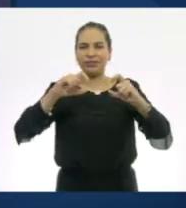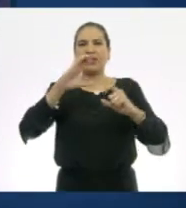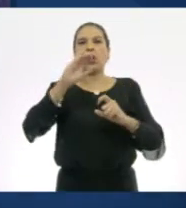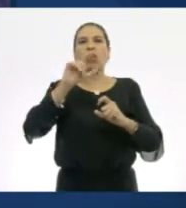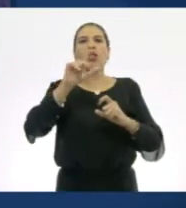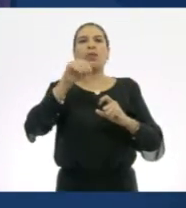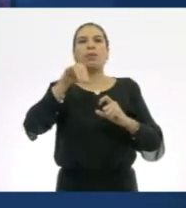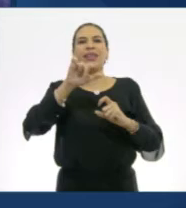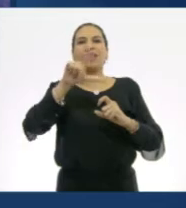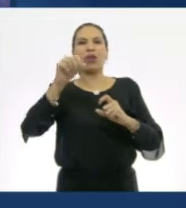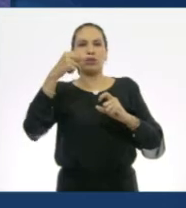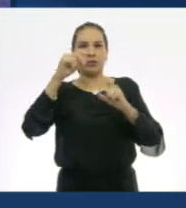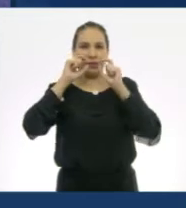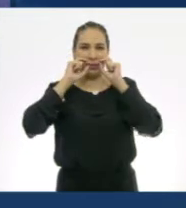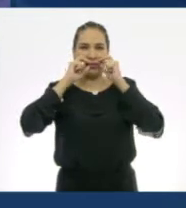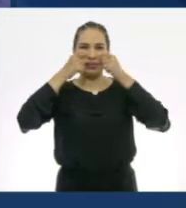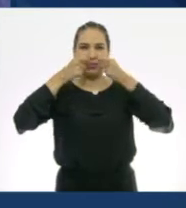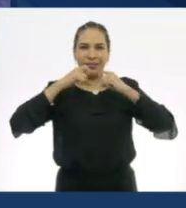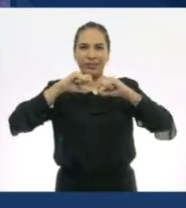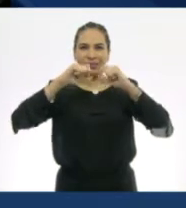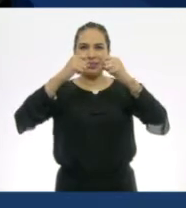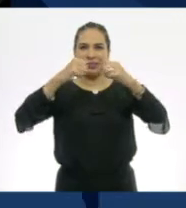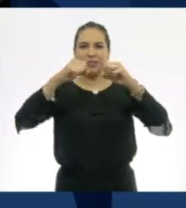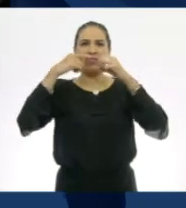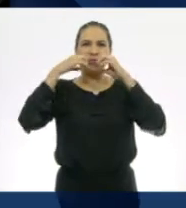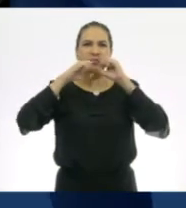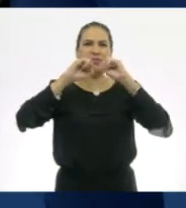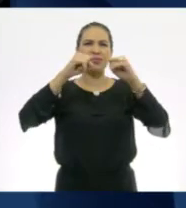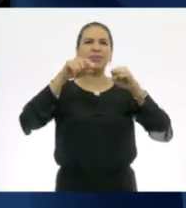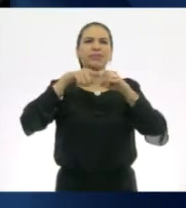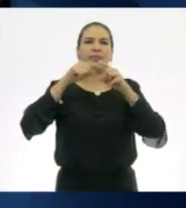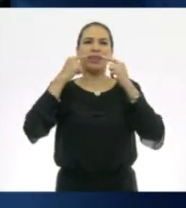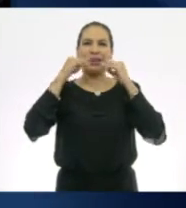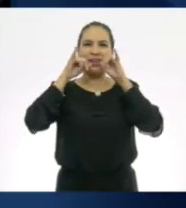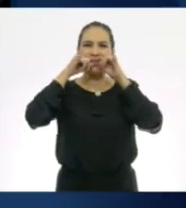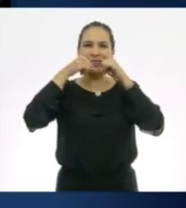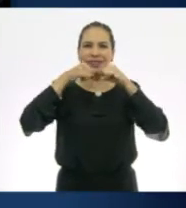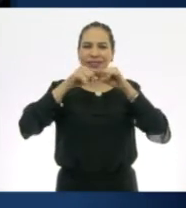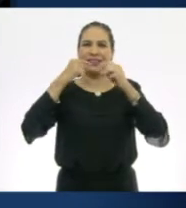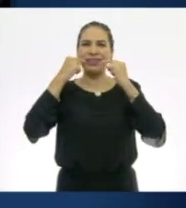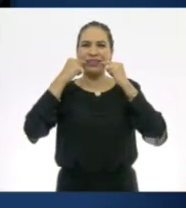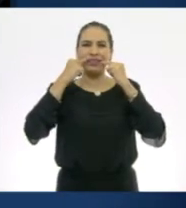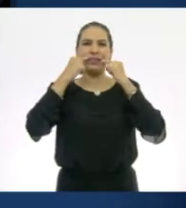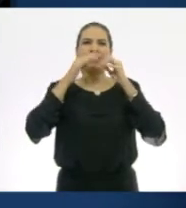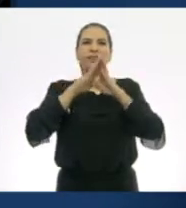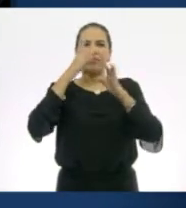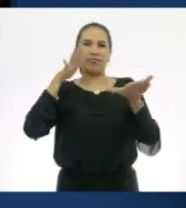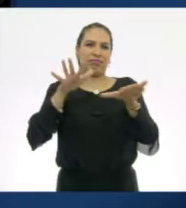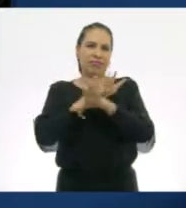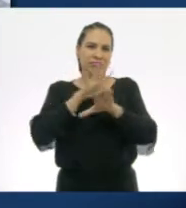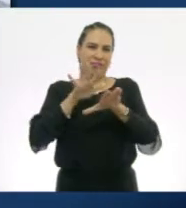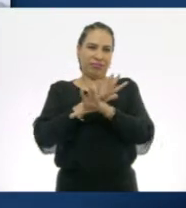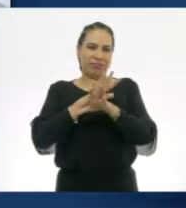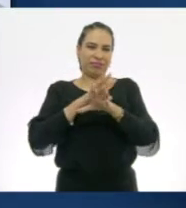llamamos colmillos, en realidad se trata de dientes incisivos modificados.